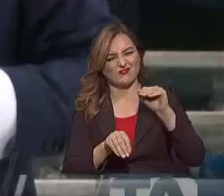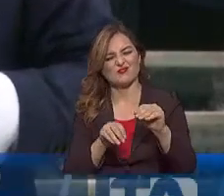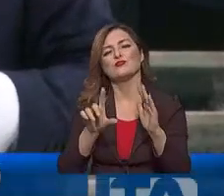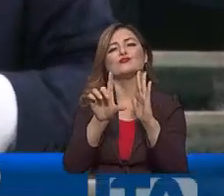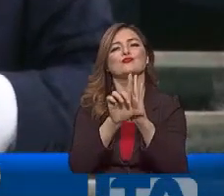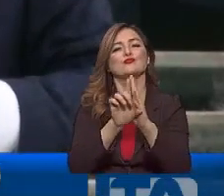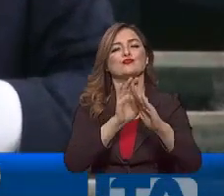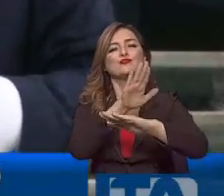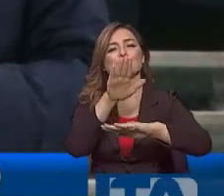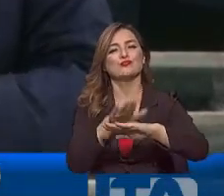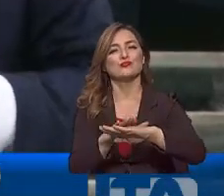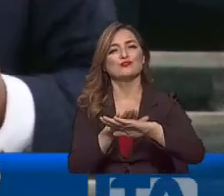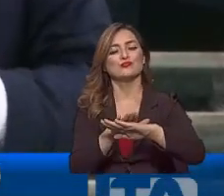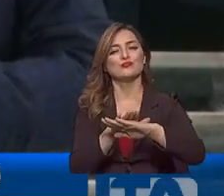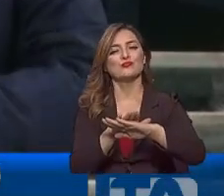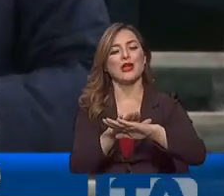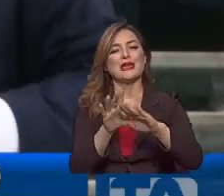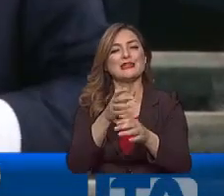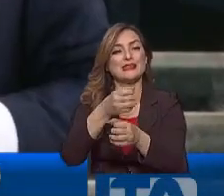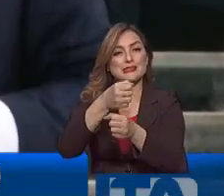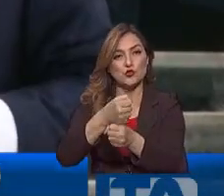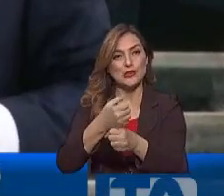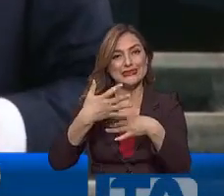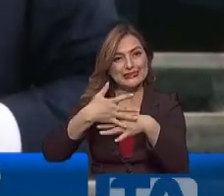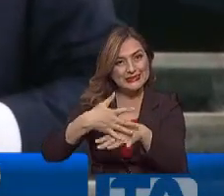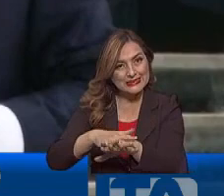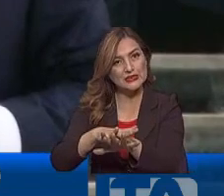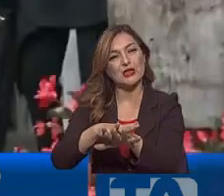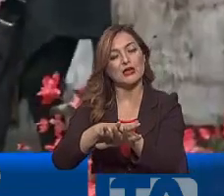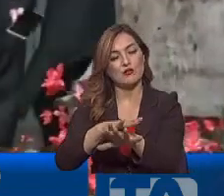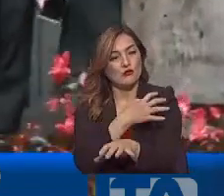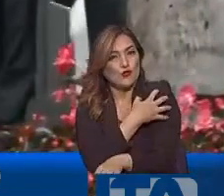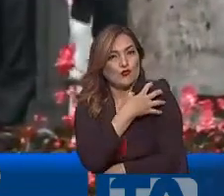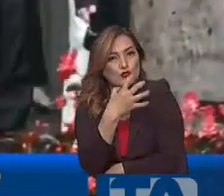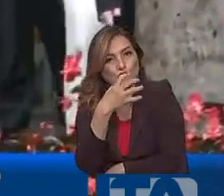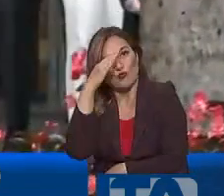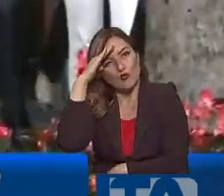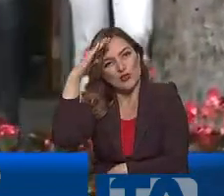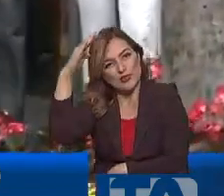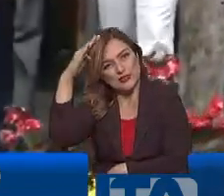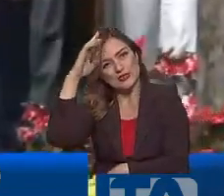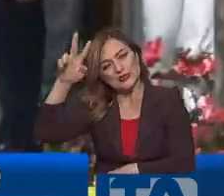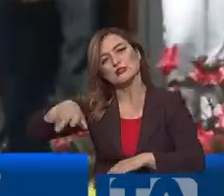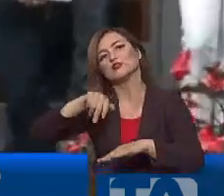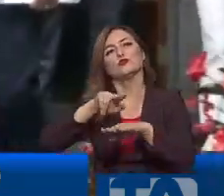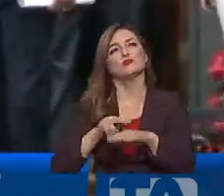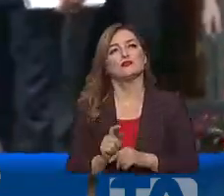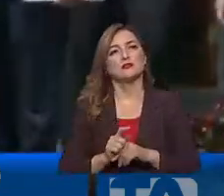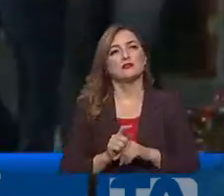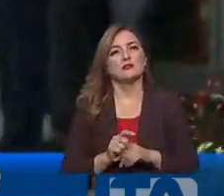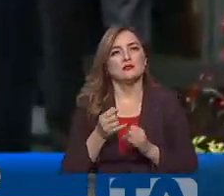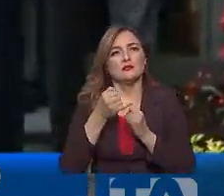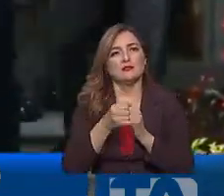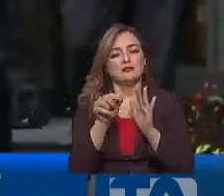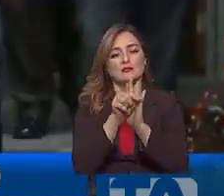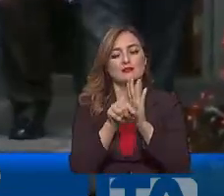ley de orgánica de seguridad integral y fortalecimiento de la fuerza pública están ultimando los